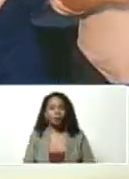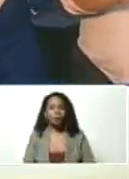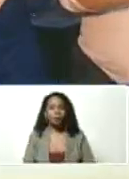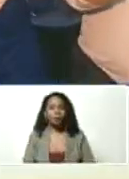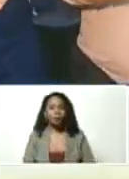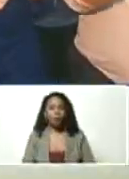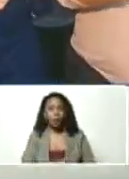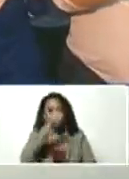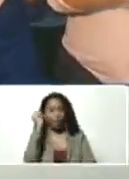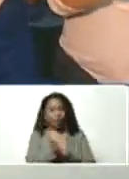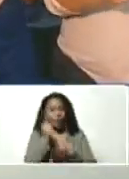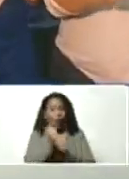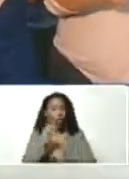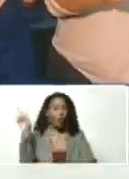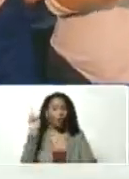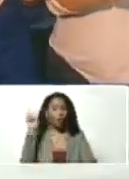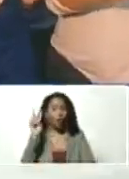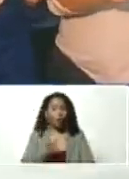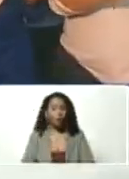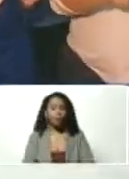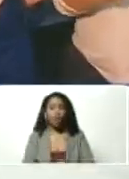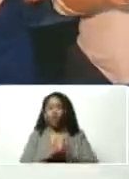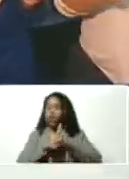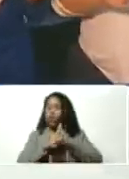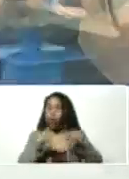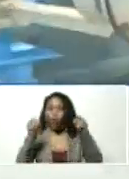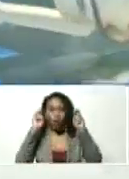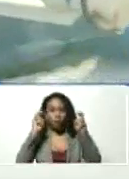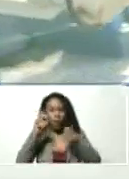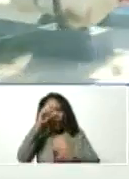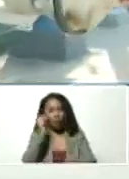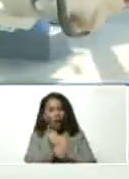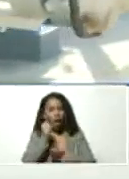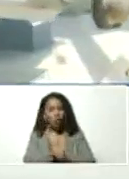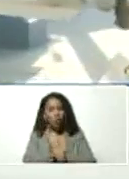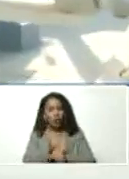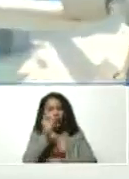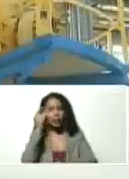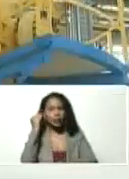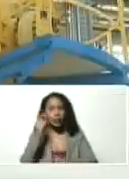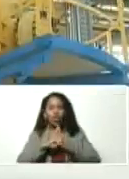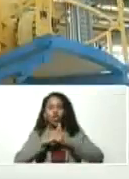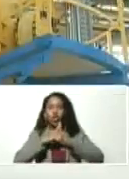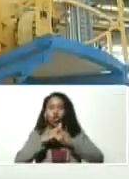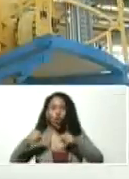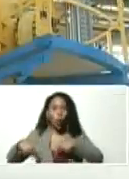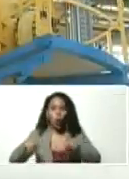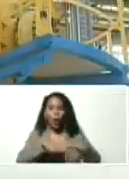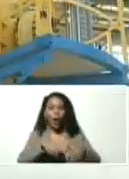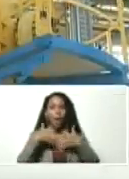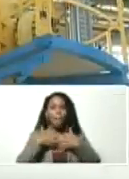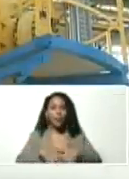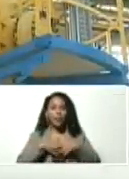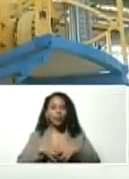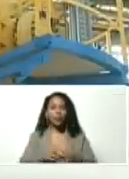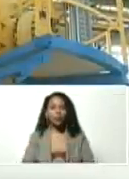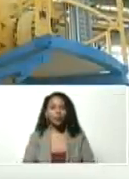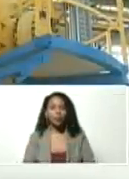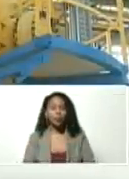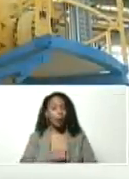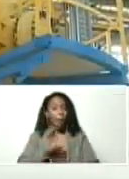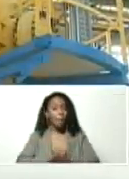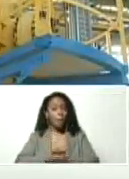del trabajo venezolano, todos los sectores de los trabajadores y trabajadoras, todos los sectores empresariales. Por